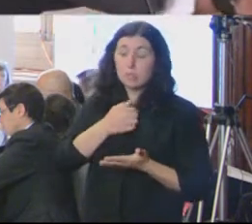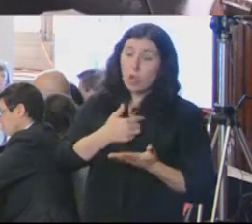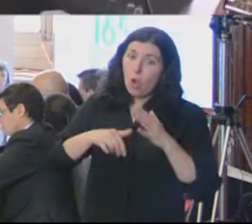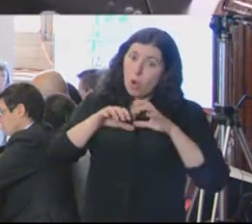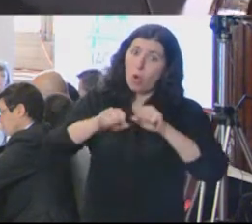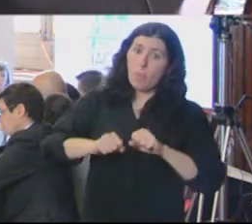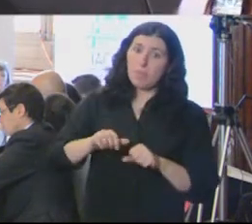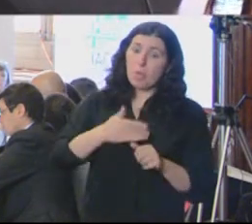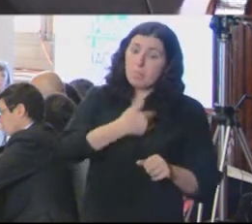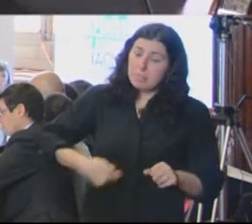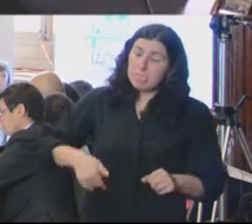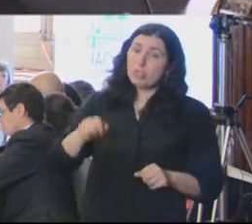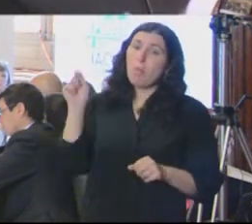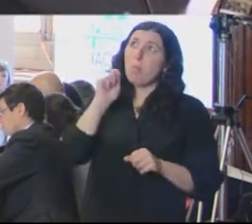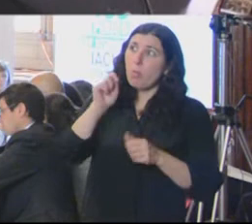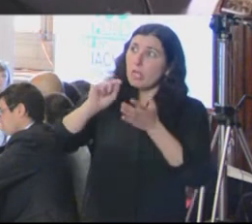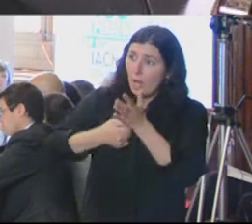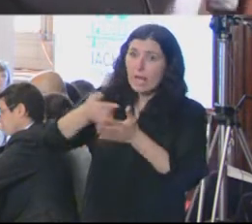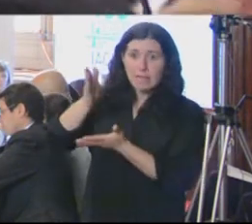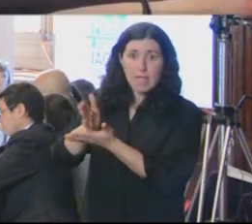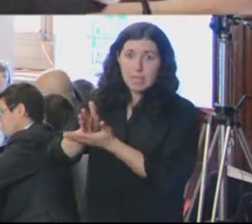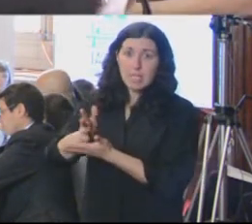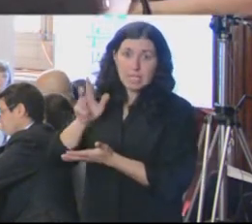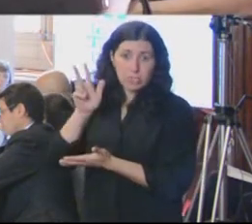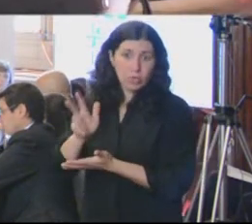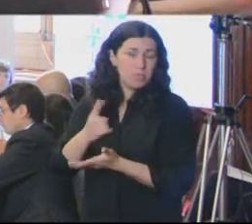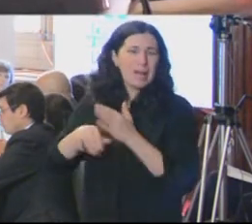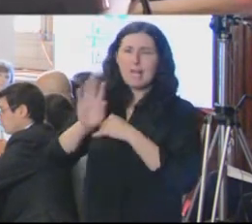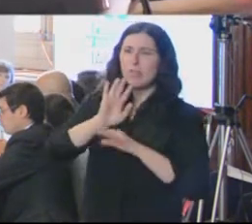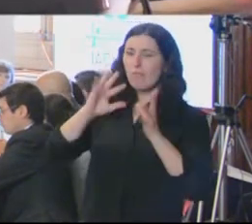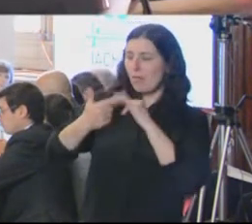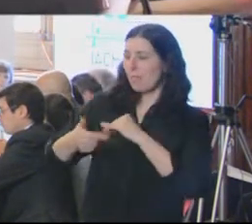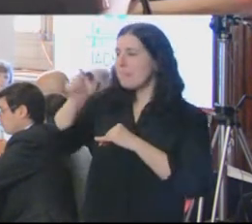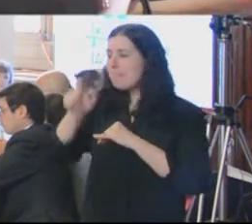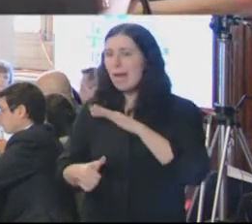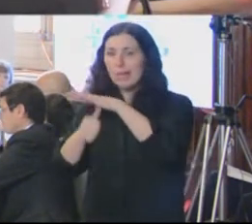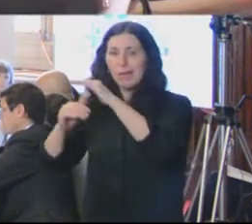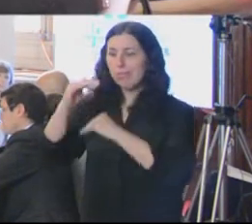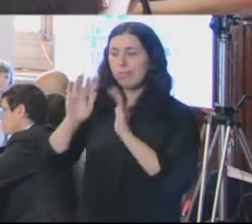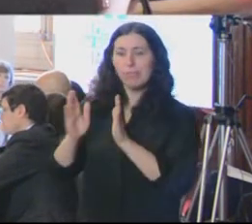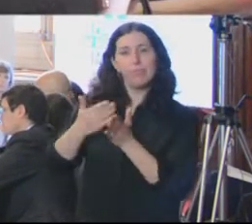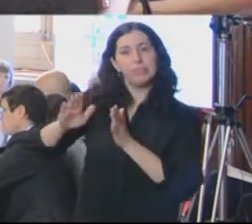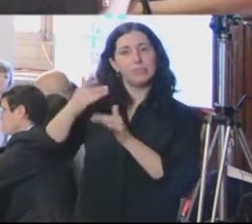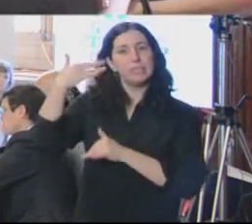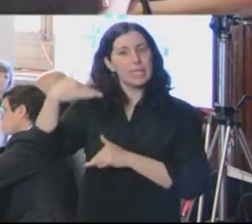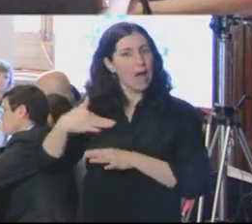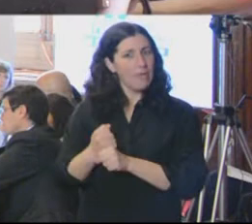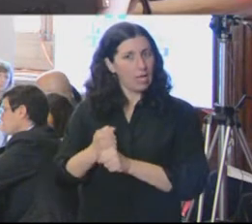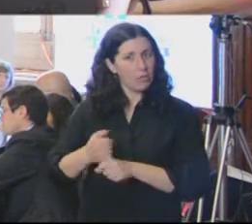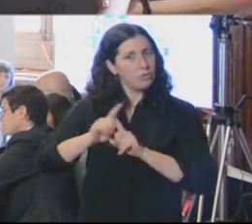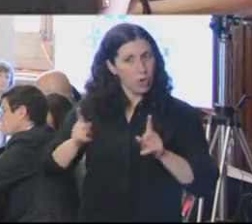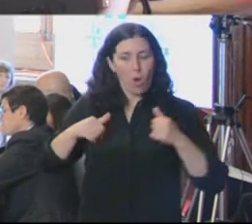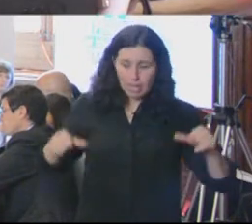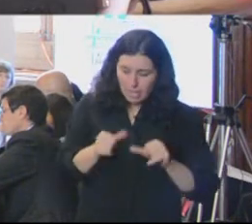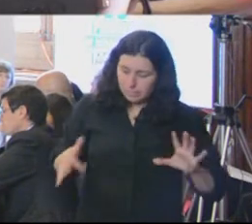derechos humanos, instando a todas las autoridades a no estigmatizar el trabajo de defensores y defensoras y a actuar